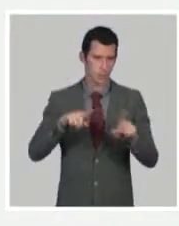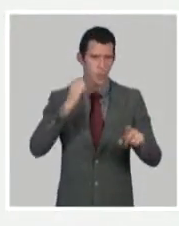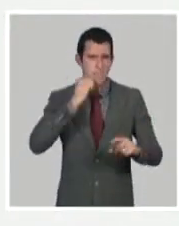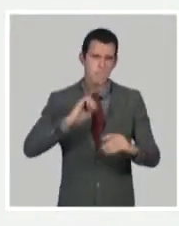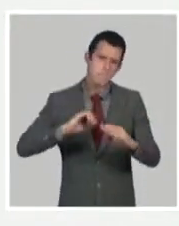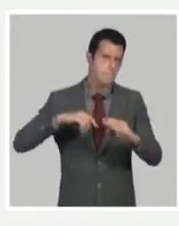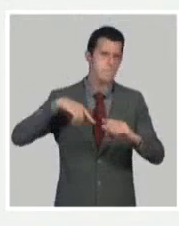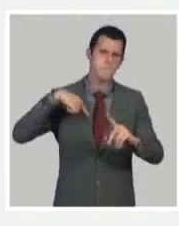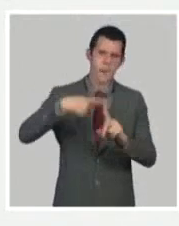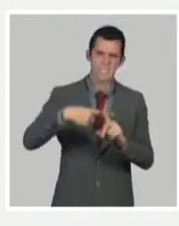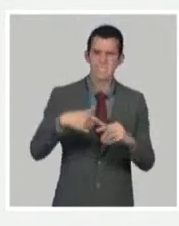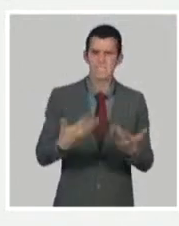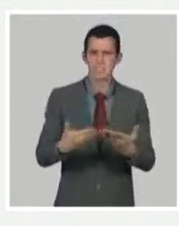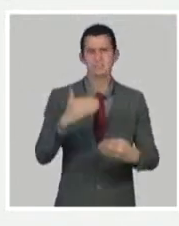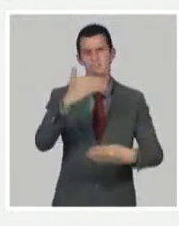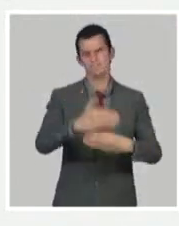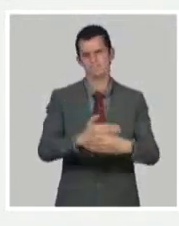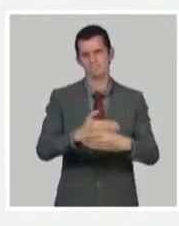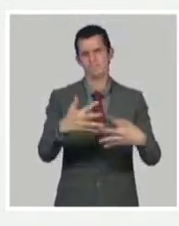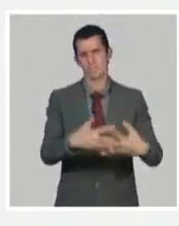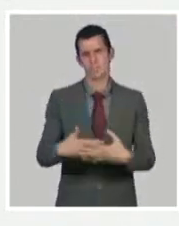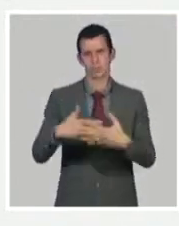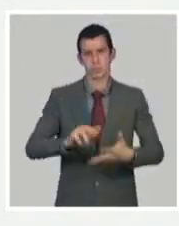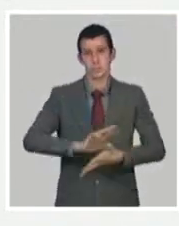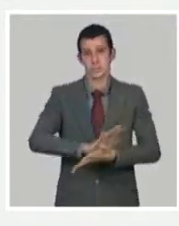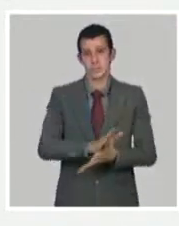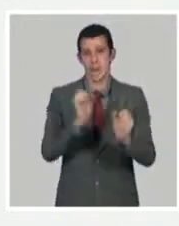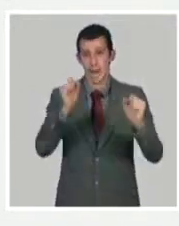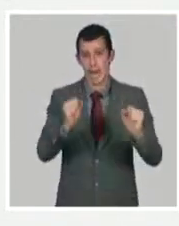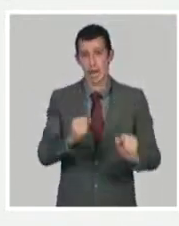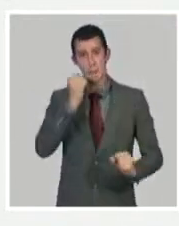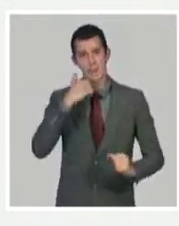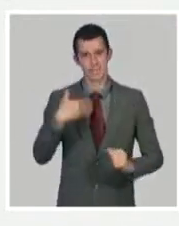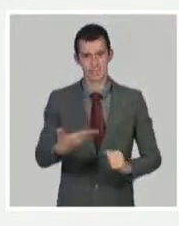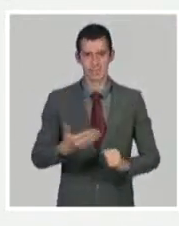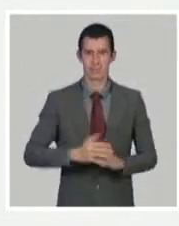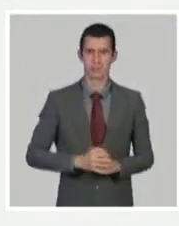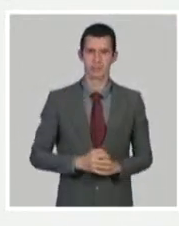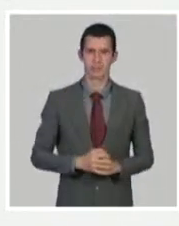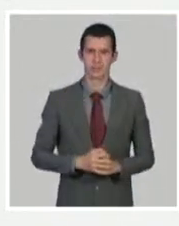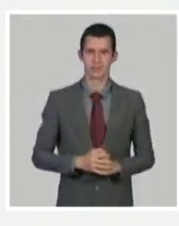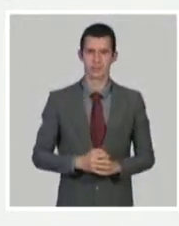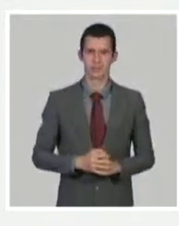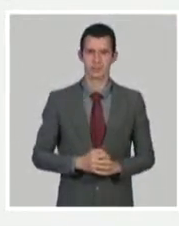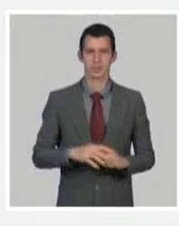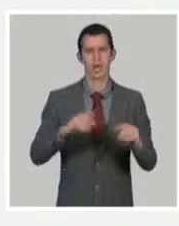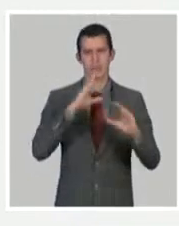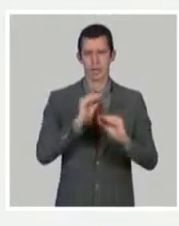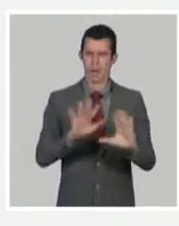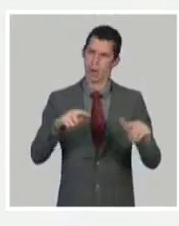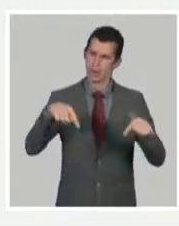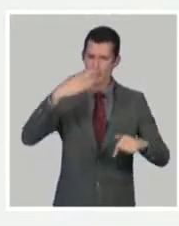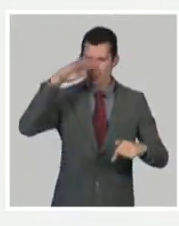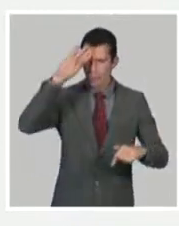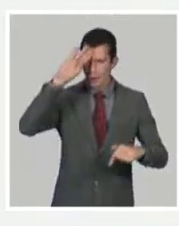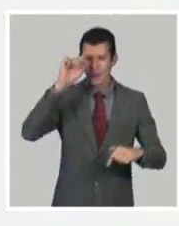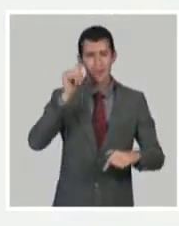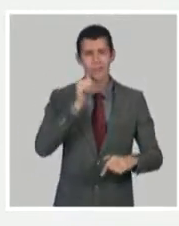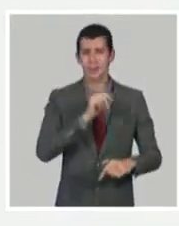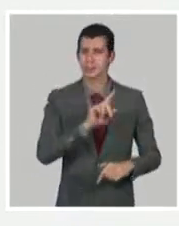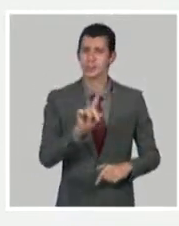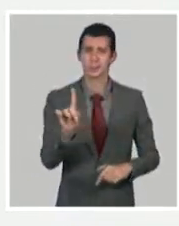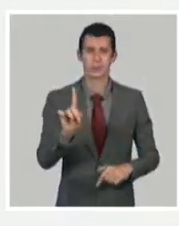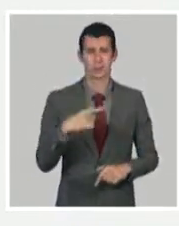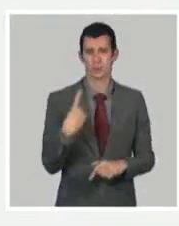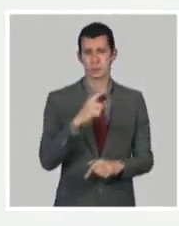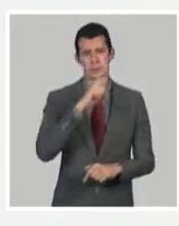BioCuba Pharma tiene que luchar muy duro para poder proveerse de las materias primas y materiales necesarias. Tenemos